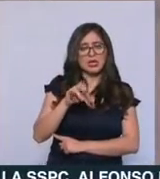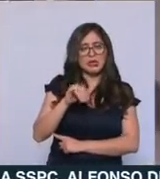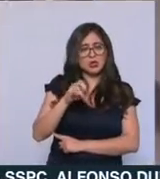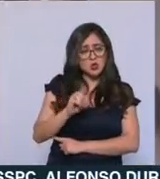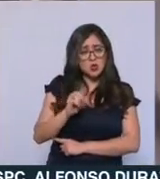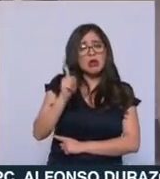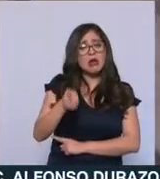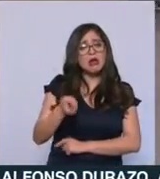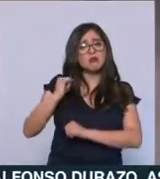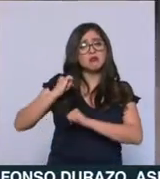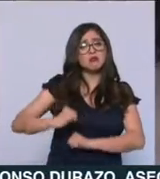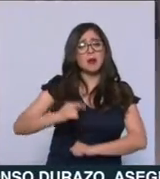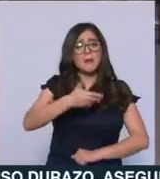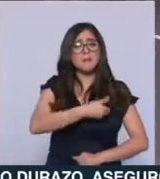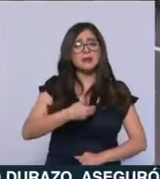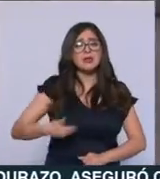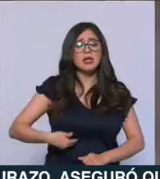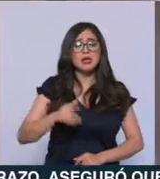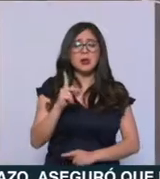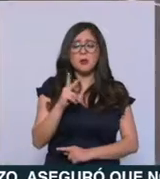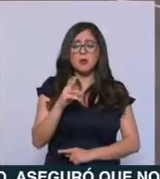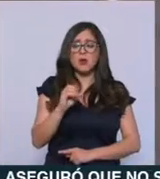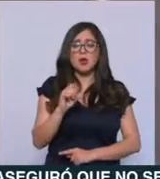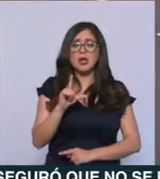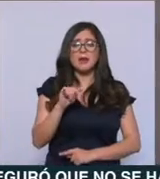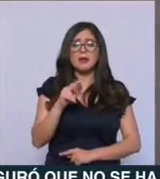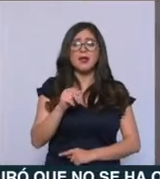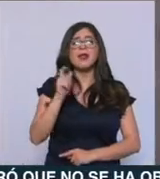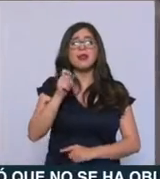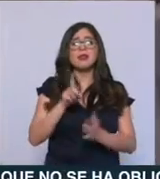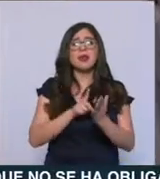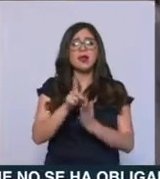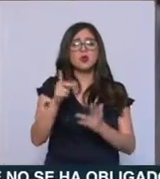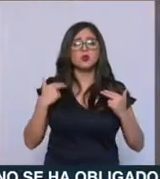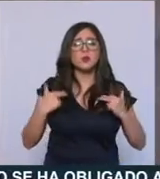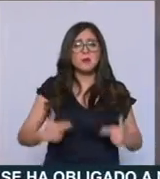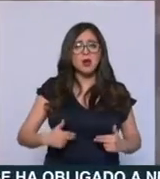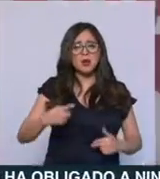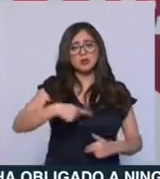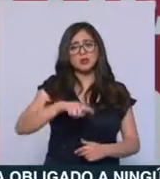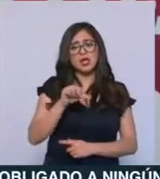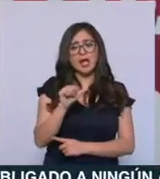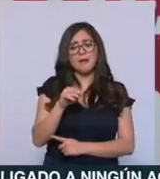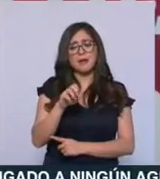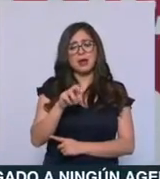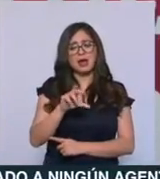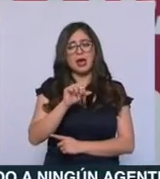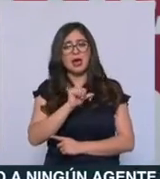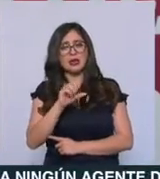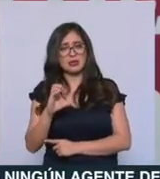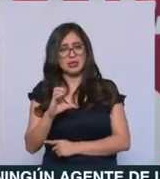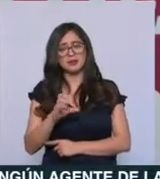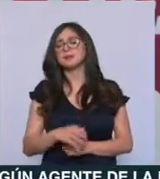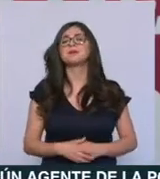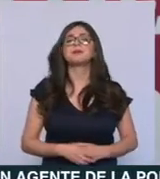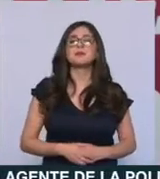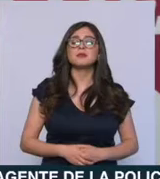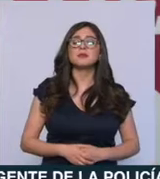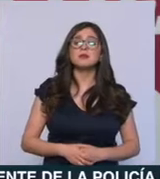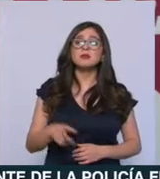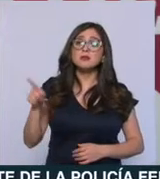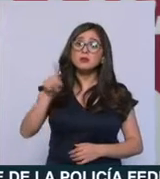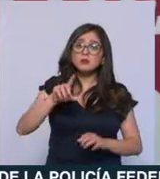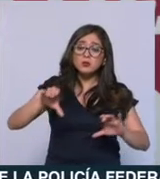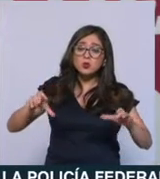se asume como presidente de Pro Libertad y Derechos Humanos en América, AC. Organización ubicada en Tijuana,